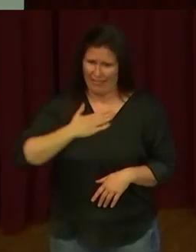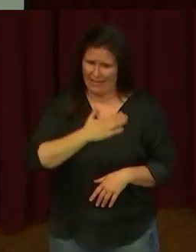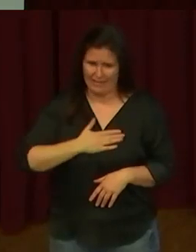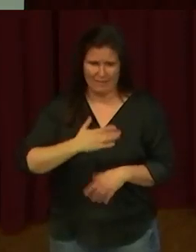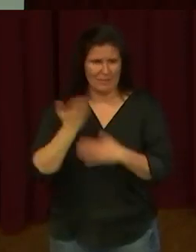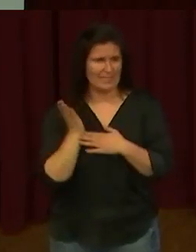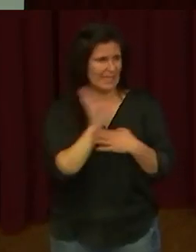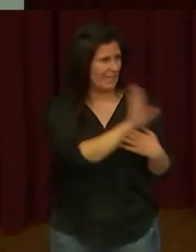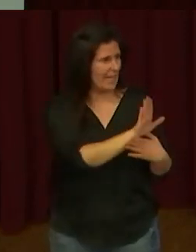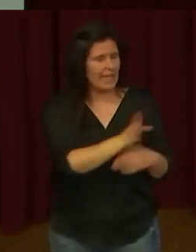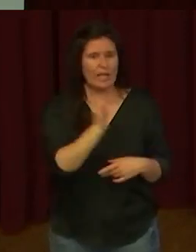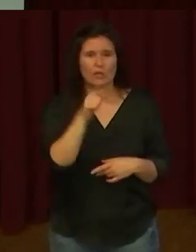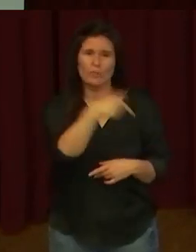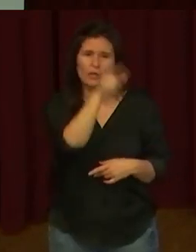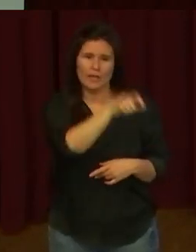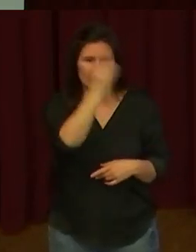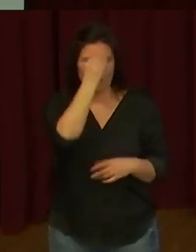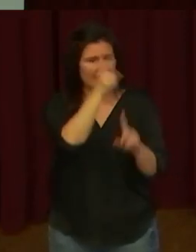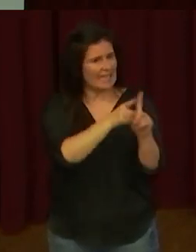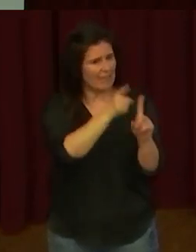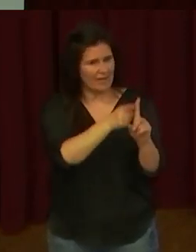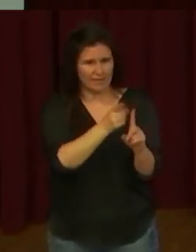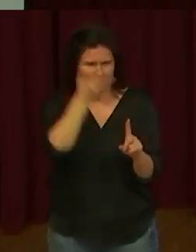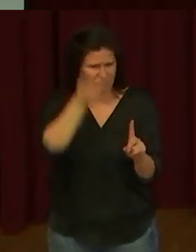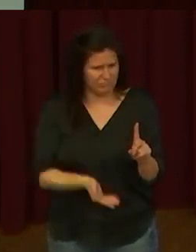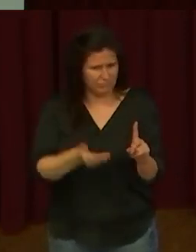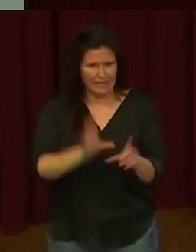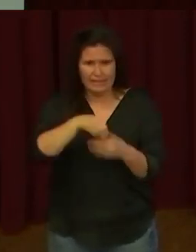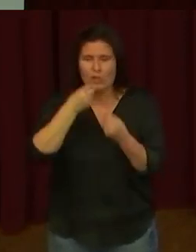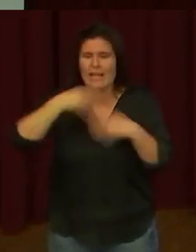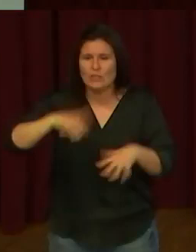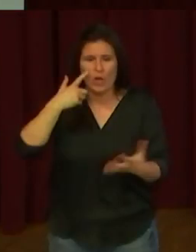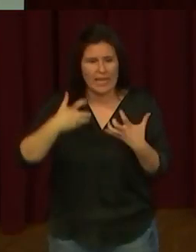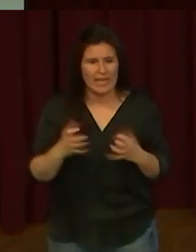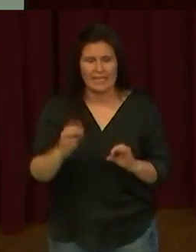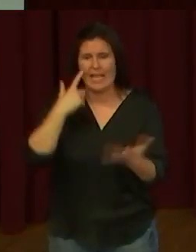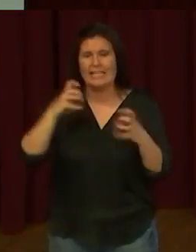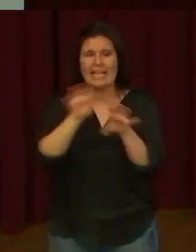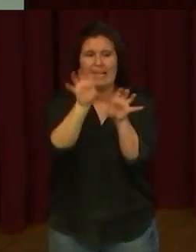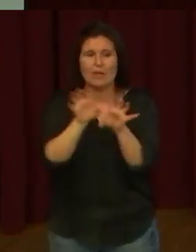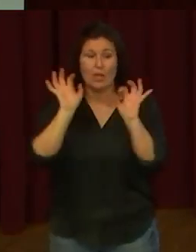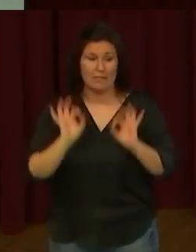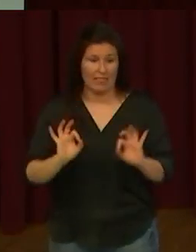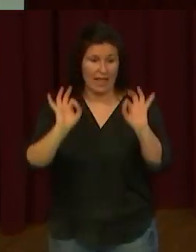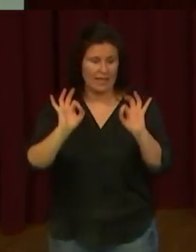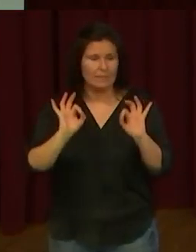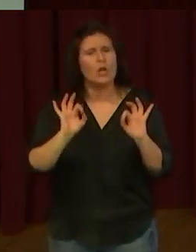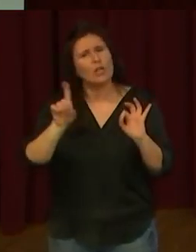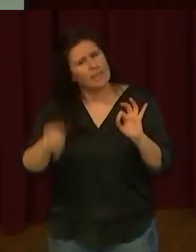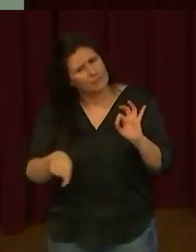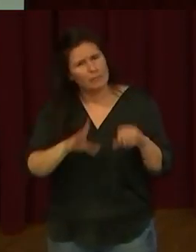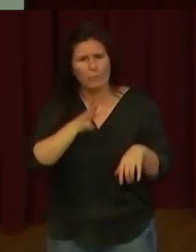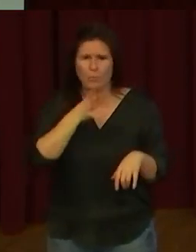ya no solo porque la considera un referente fundamental dentro de lo que es la historia del arte y el arte del barroco en especial sino por